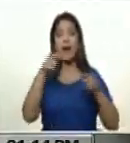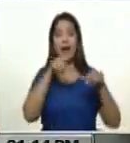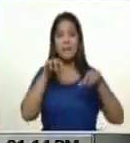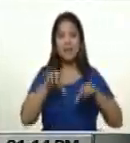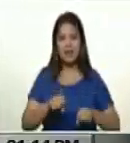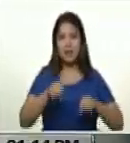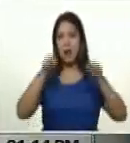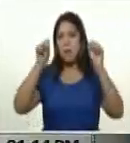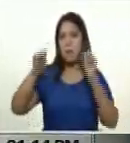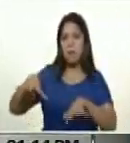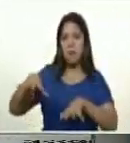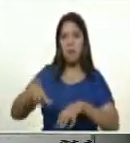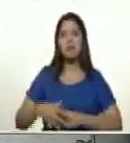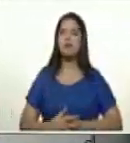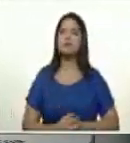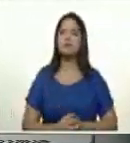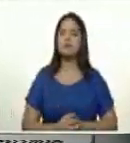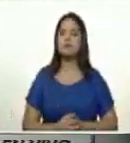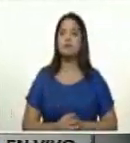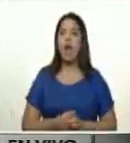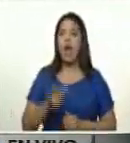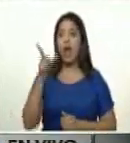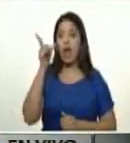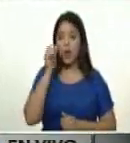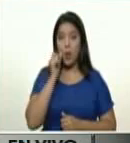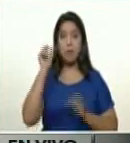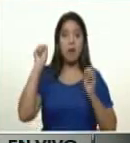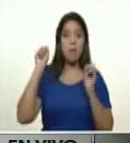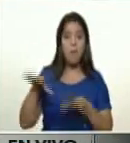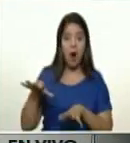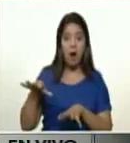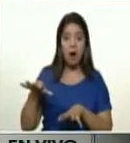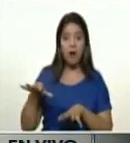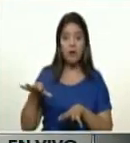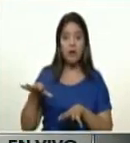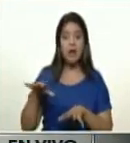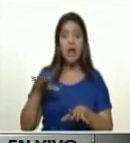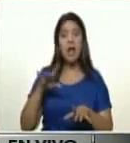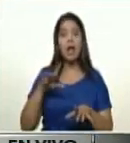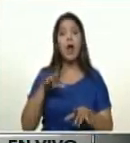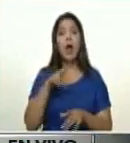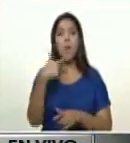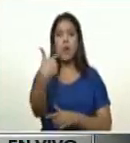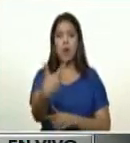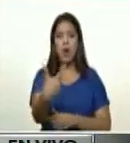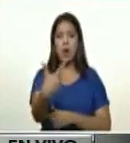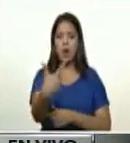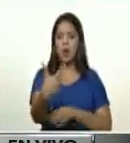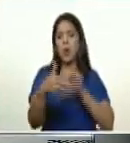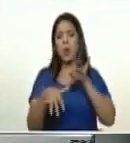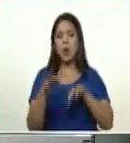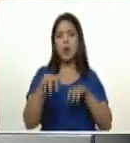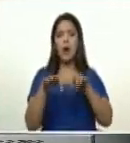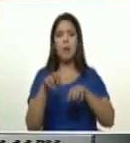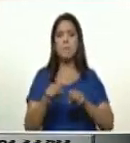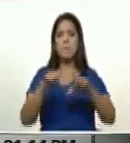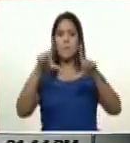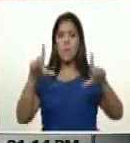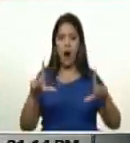pelucón. Así es. El pelucón llamó vía Skype desde